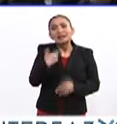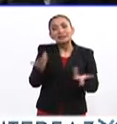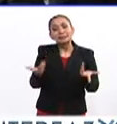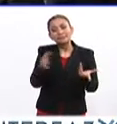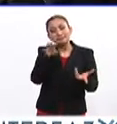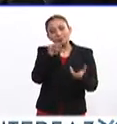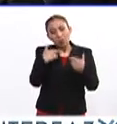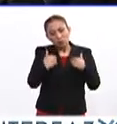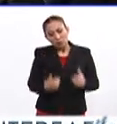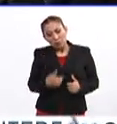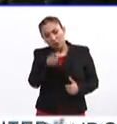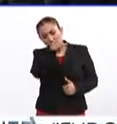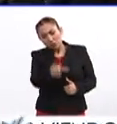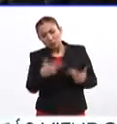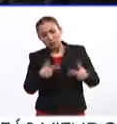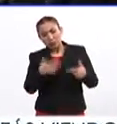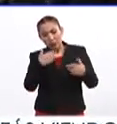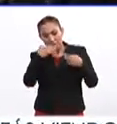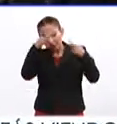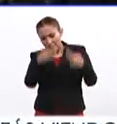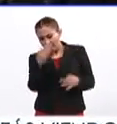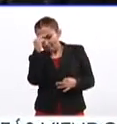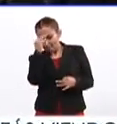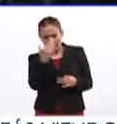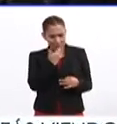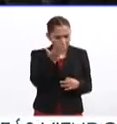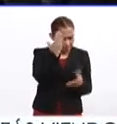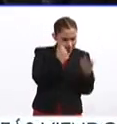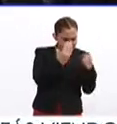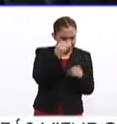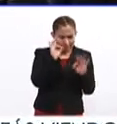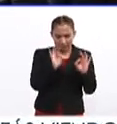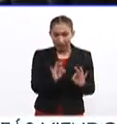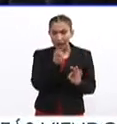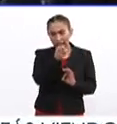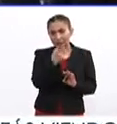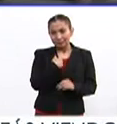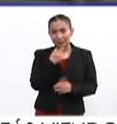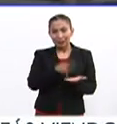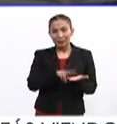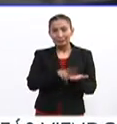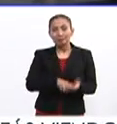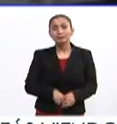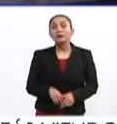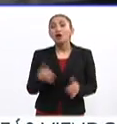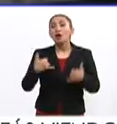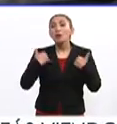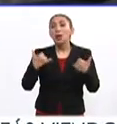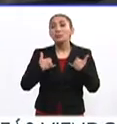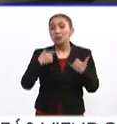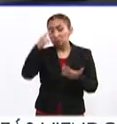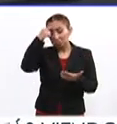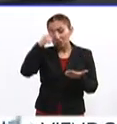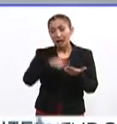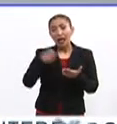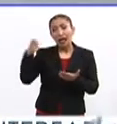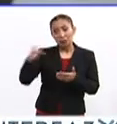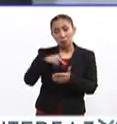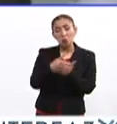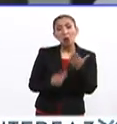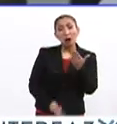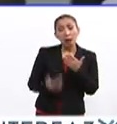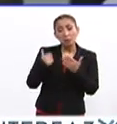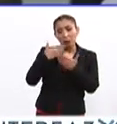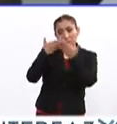capital humano bien formado, bien capacitado, y en esto abona. Los jóvenes están convencidos que este